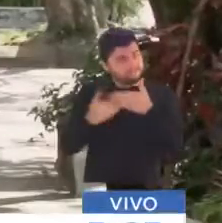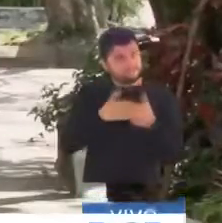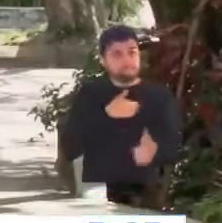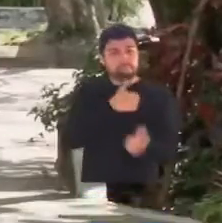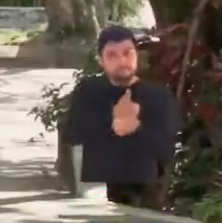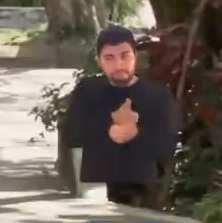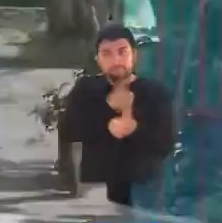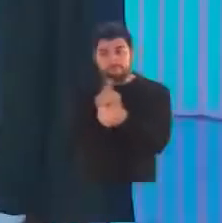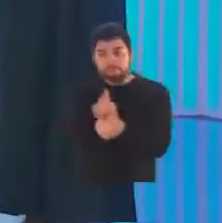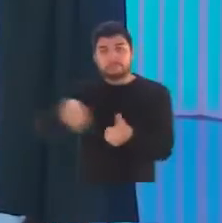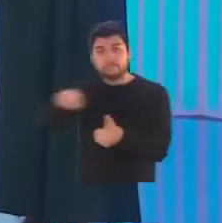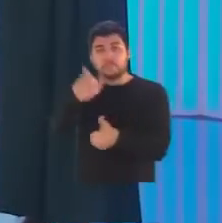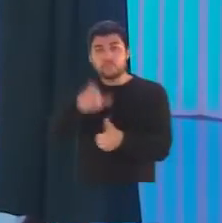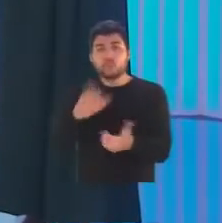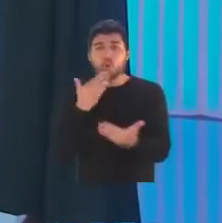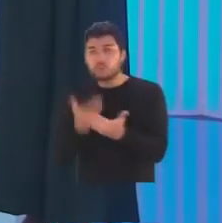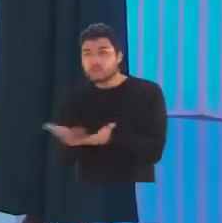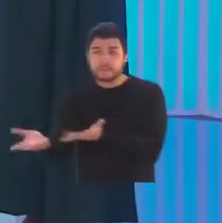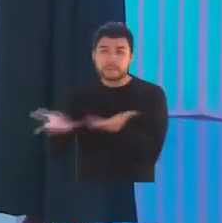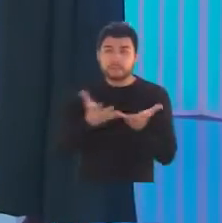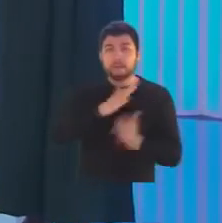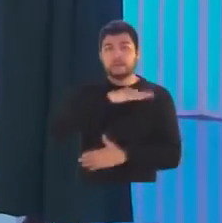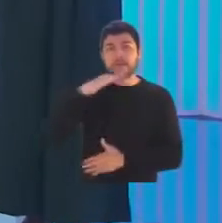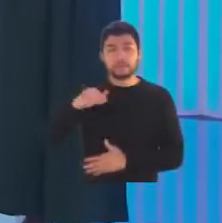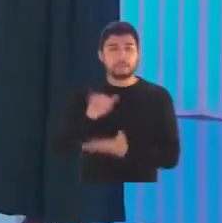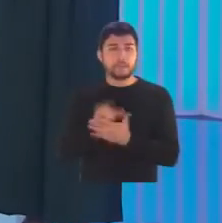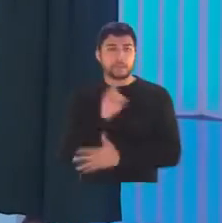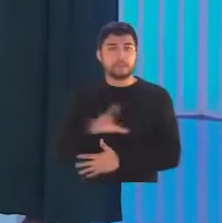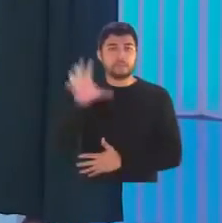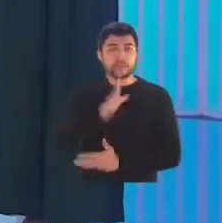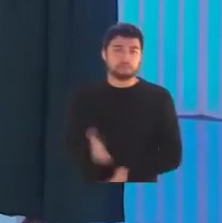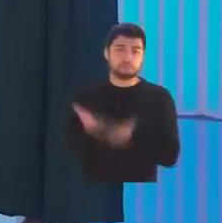acompañando a los damnificados aquí en este departamento. Ustedes tienen más noticias.